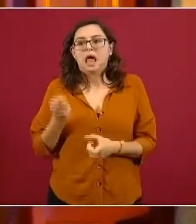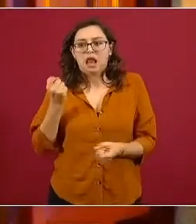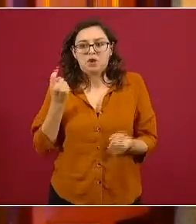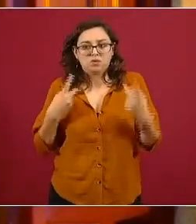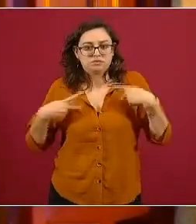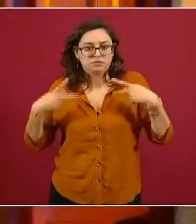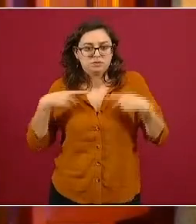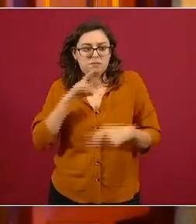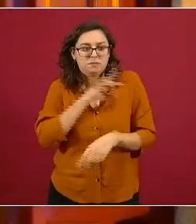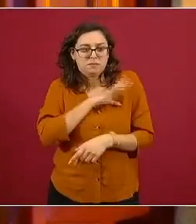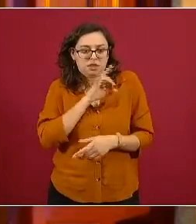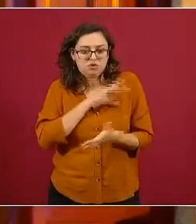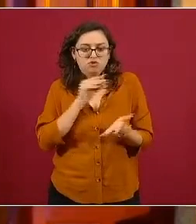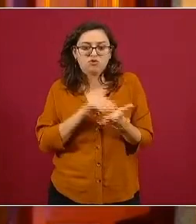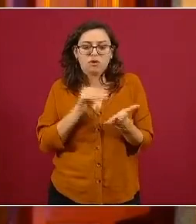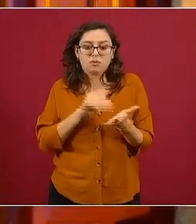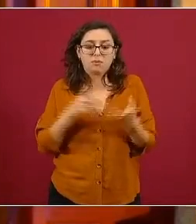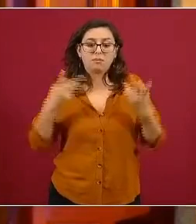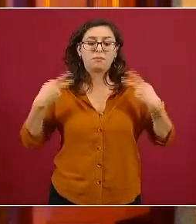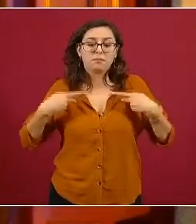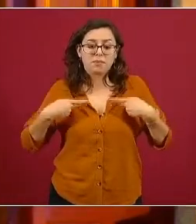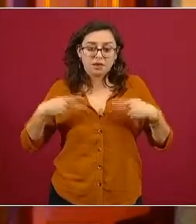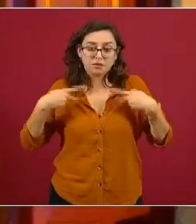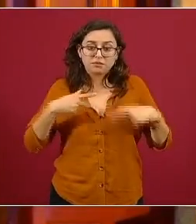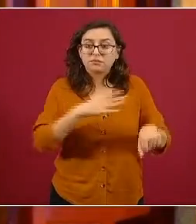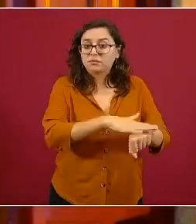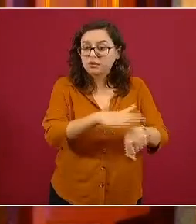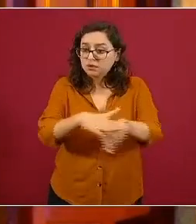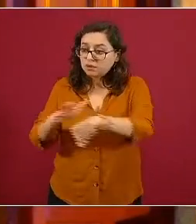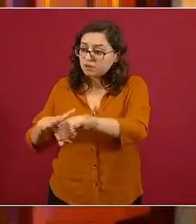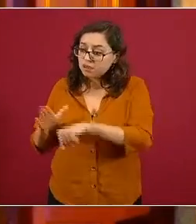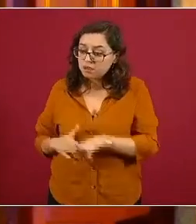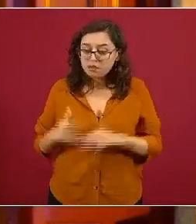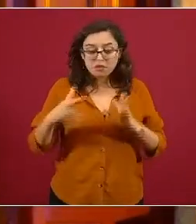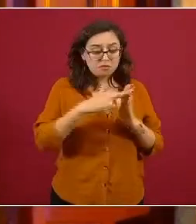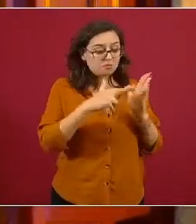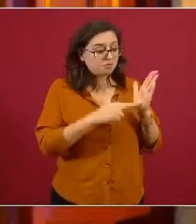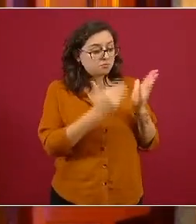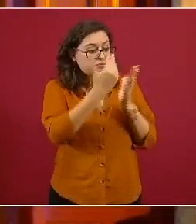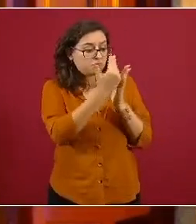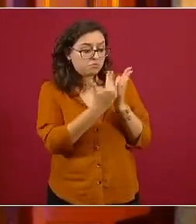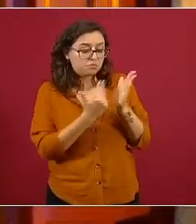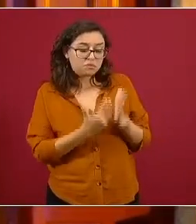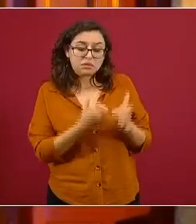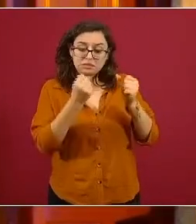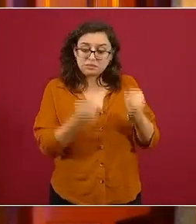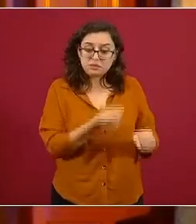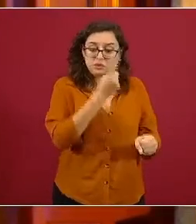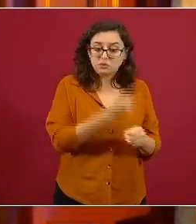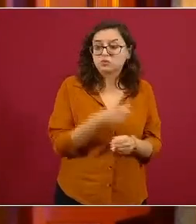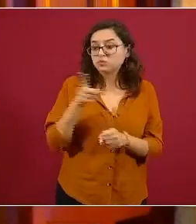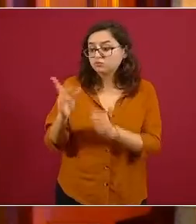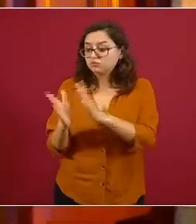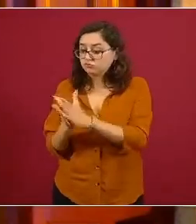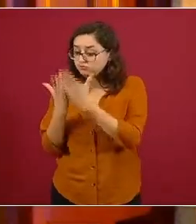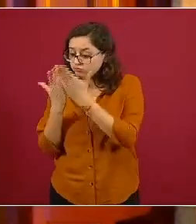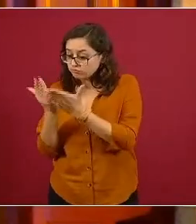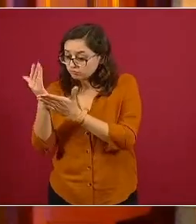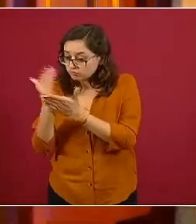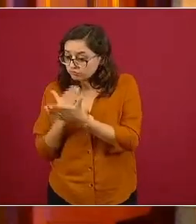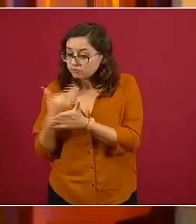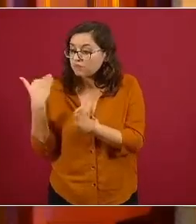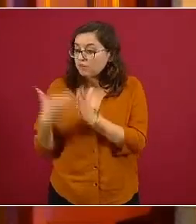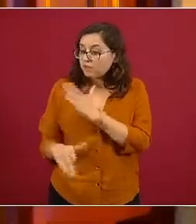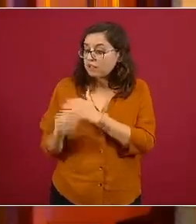salir. Entonces estamos convocando a la población con las medidas estrictas de seguridad, que chequen cartilla de vacunación, si a la niña o niño le